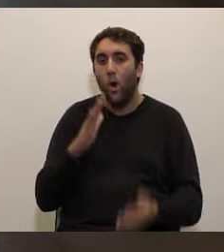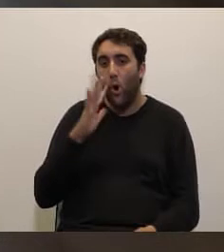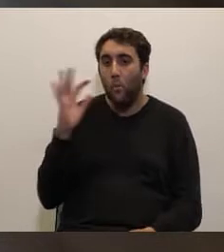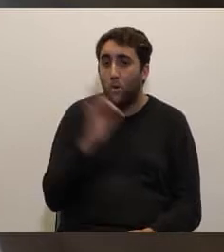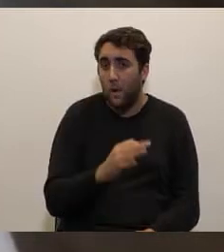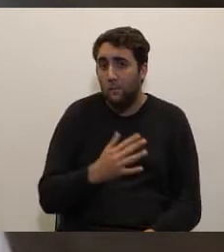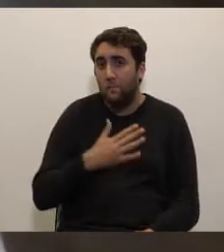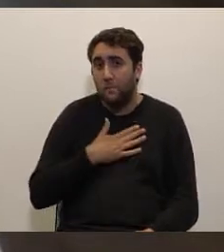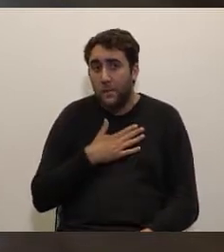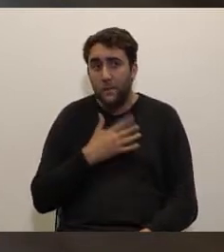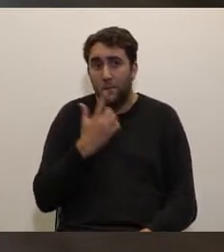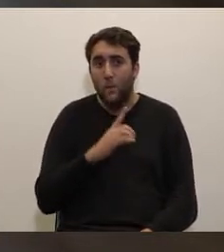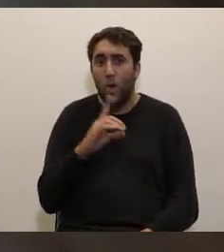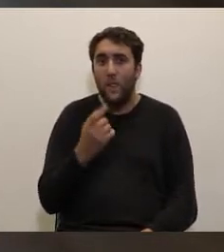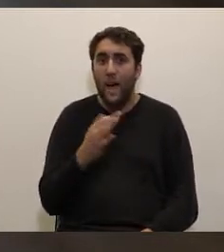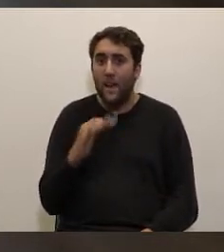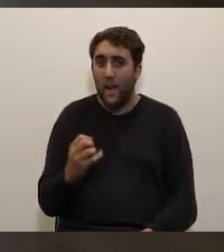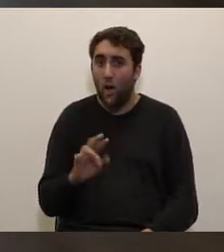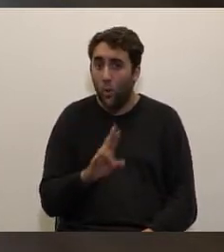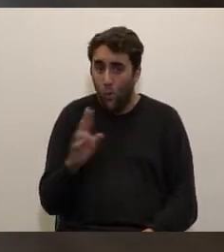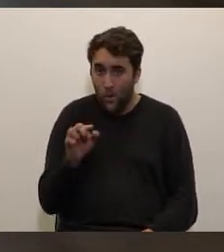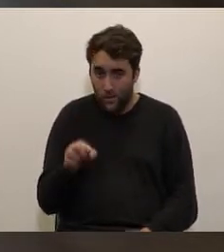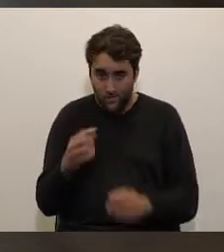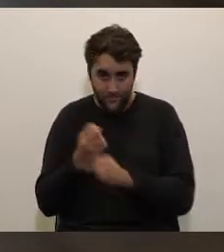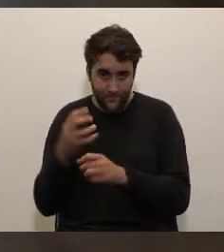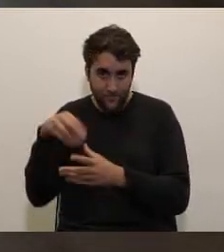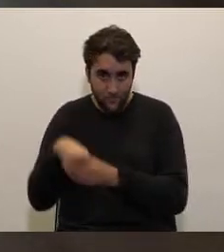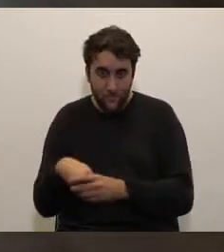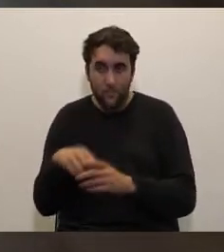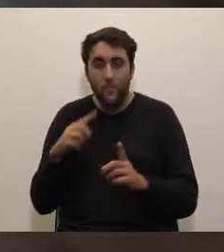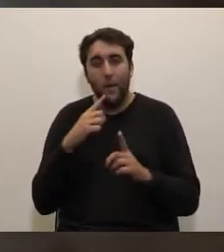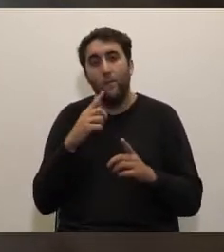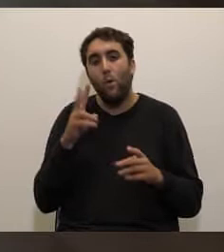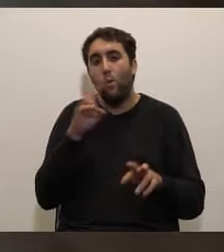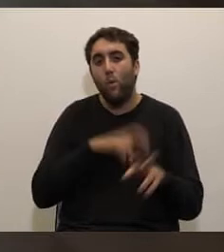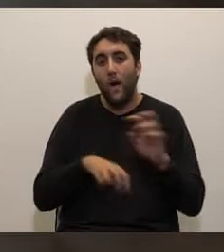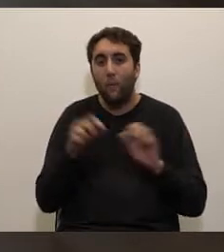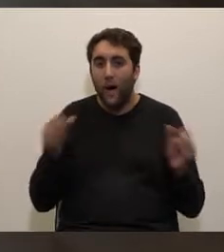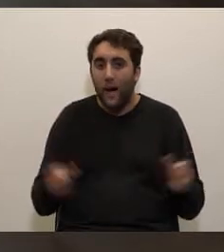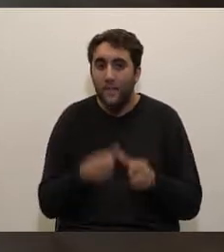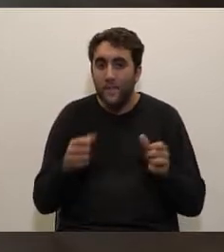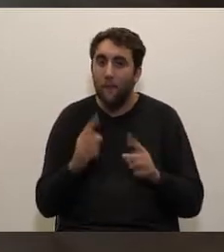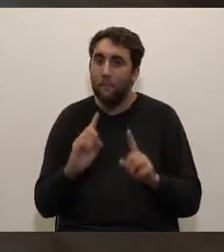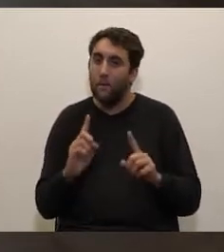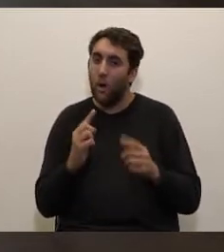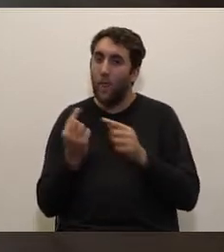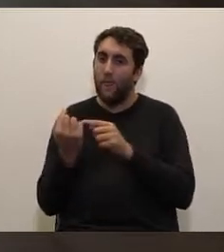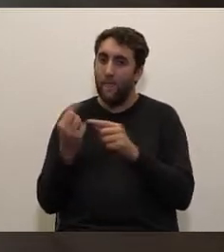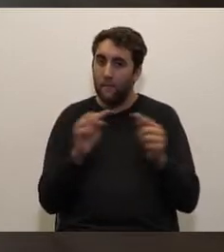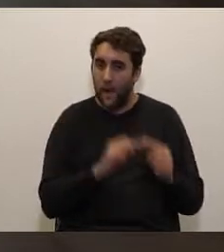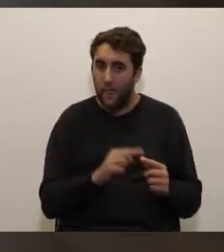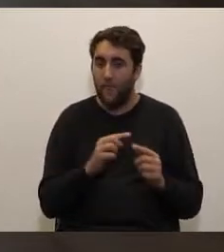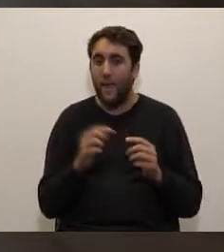por lo menos desde la visión de Data Uruguay, justamente lo que tratamos de explotar es ese diferencial de